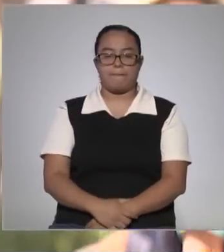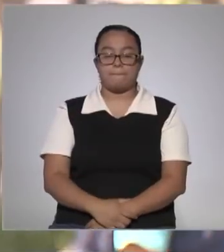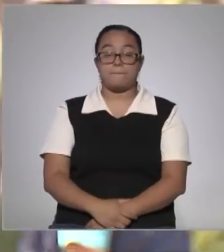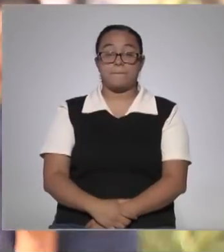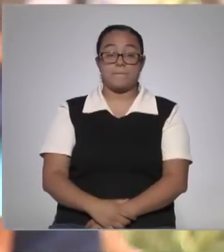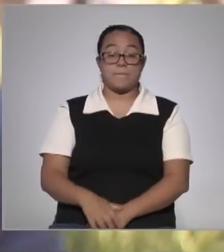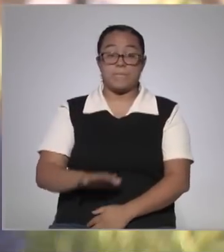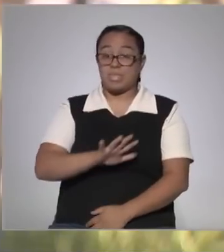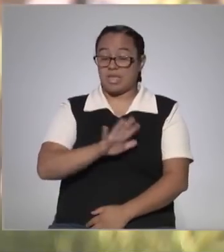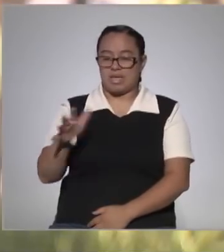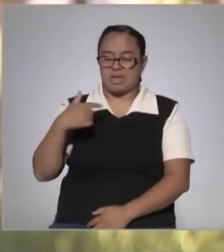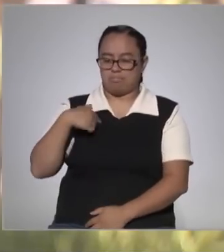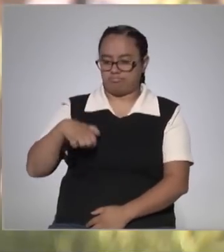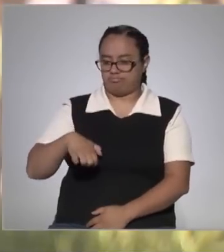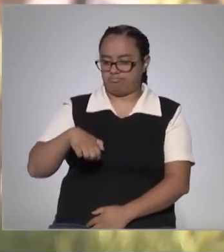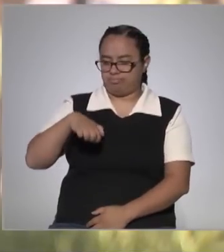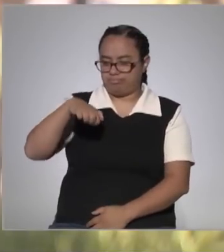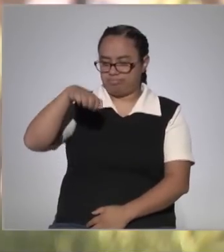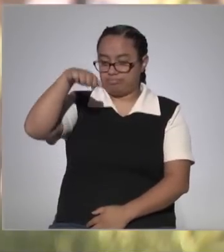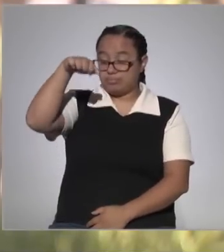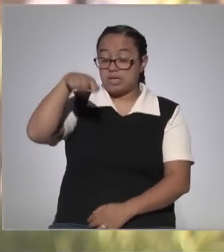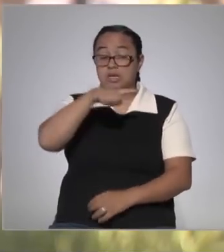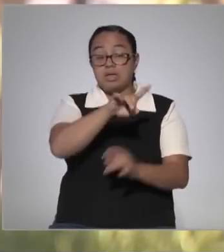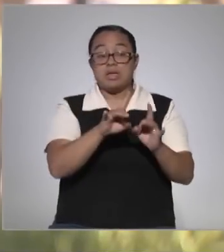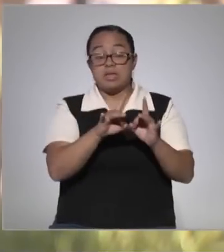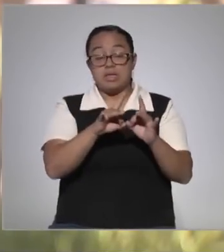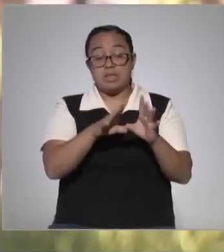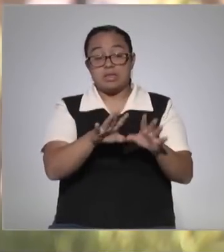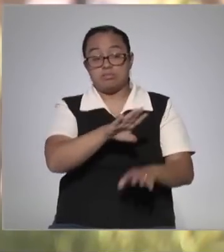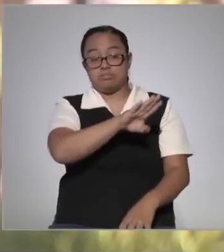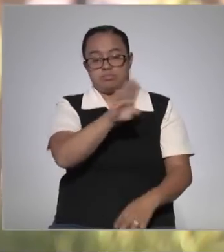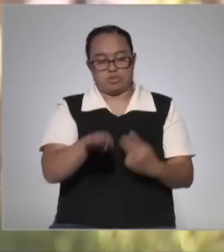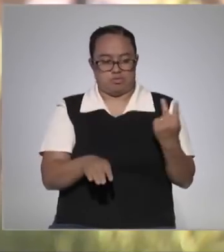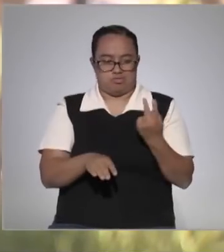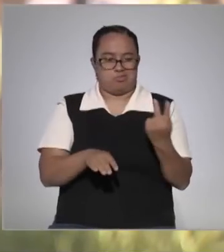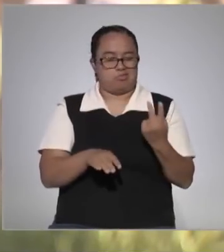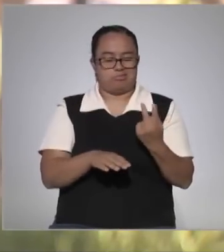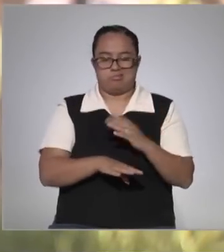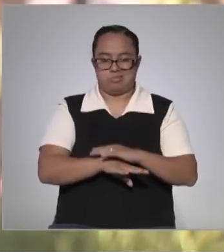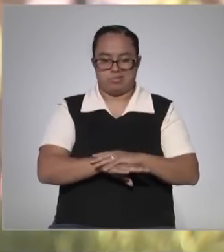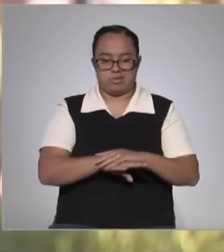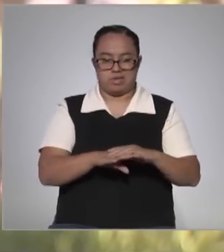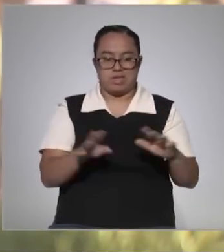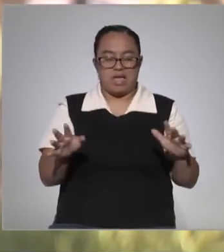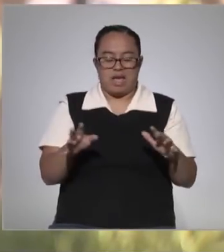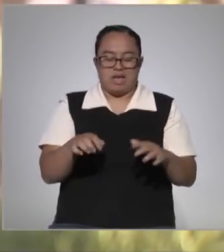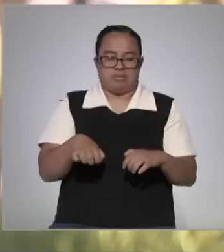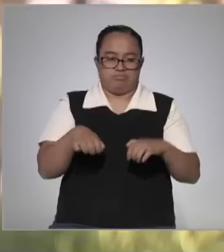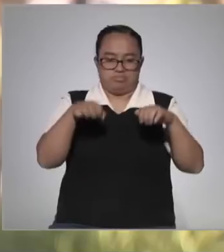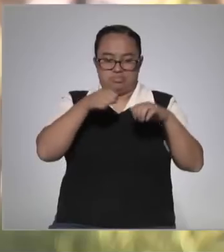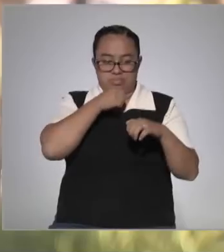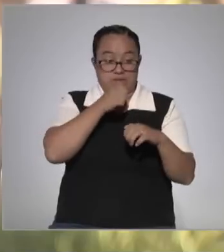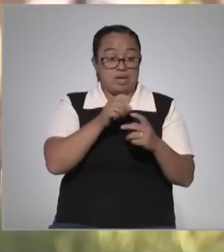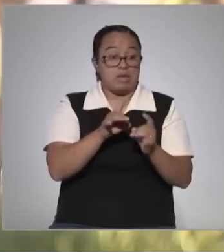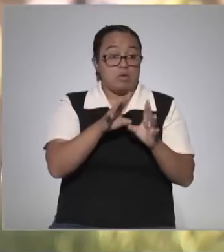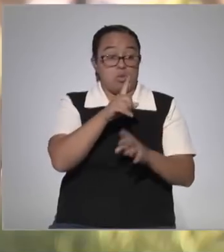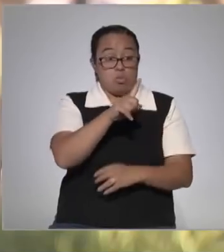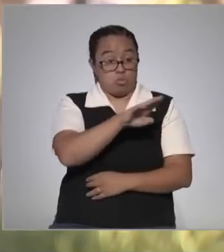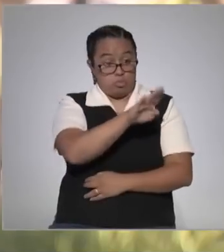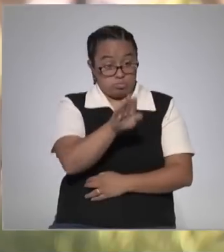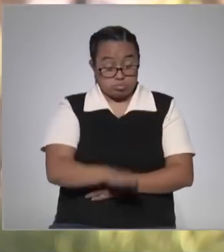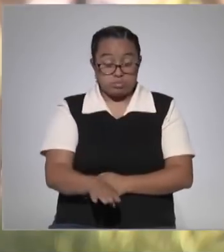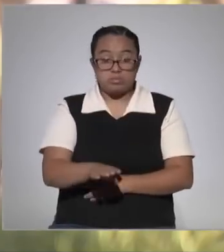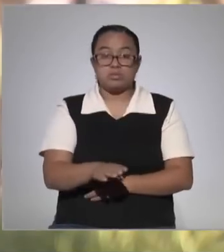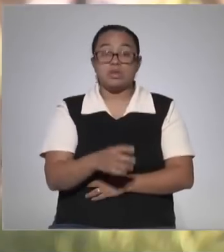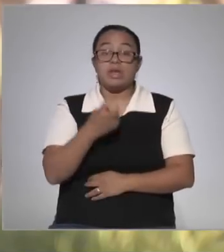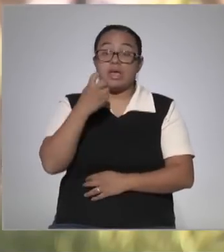Cuando uno llega con una pareja y llega a fallecer cuando estamos ya en la última etapa de nuestras vidas, es muy complicado